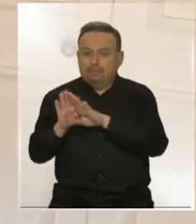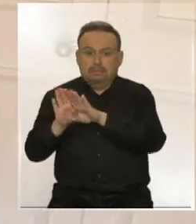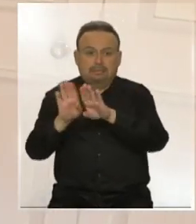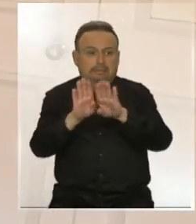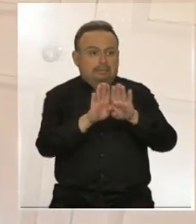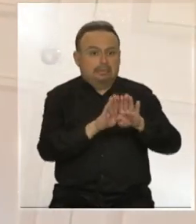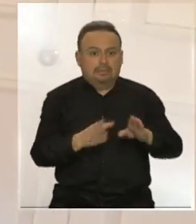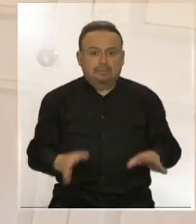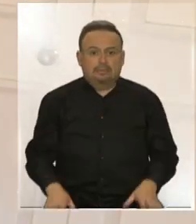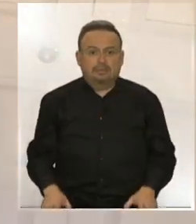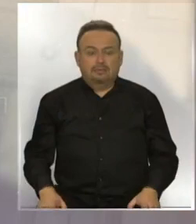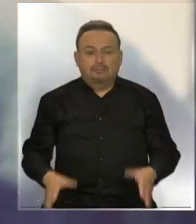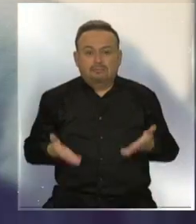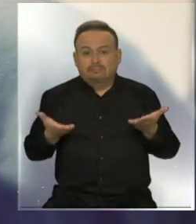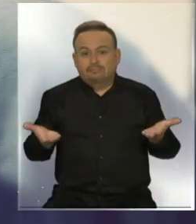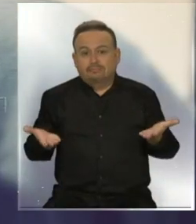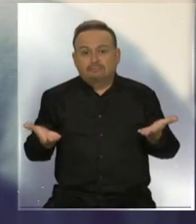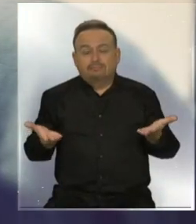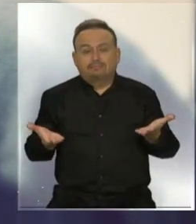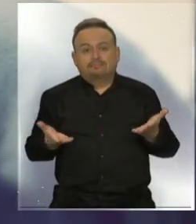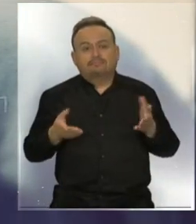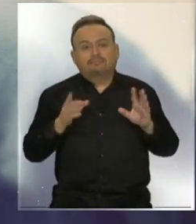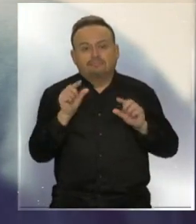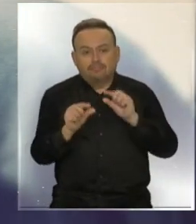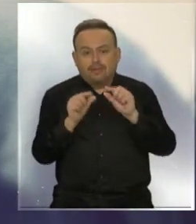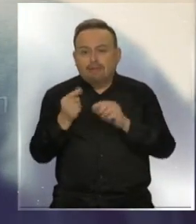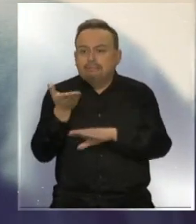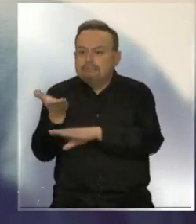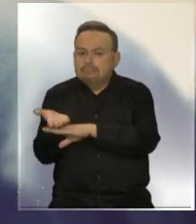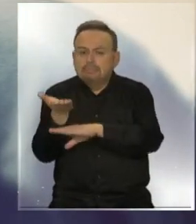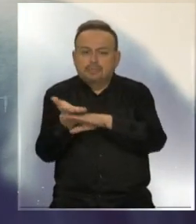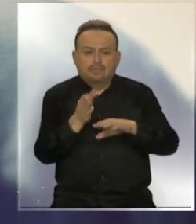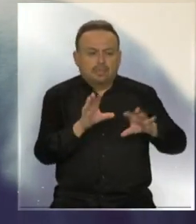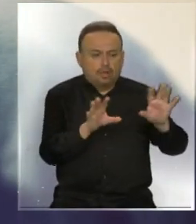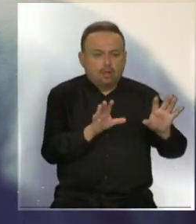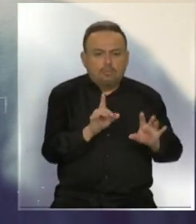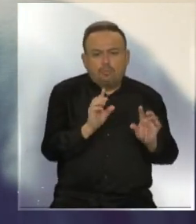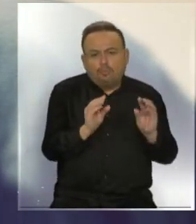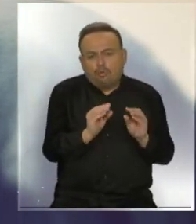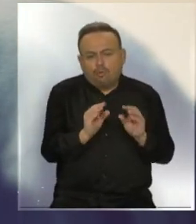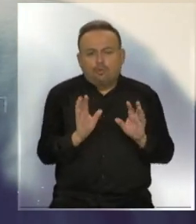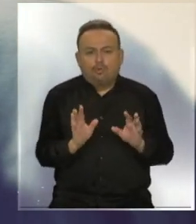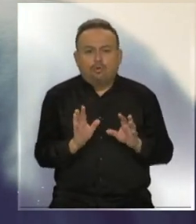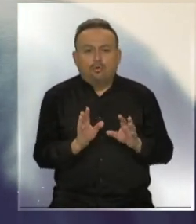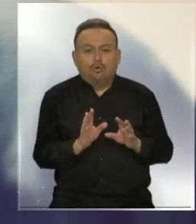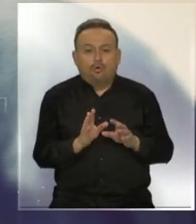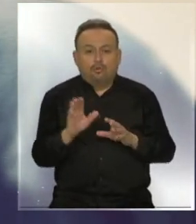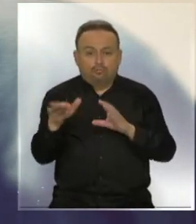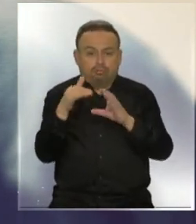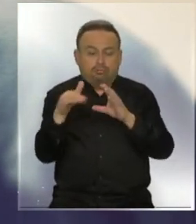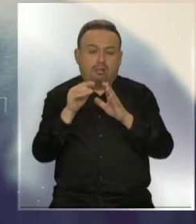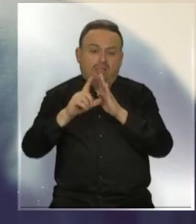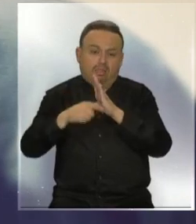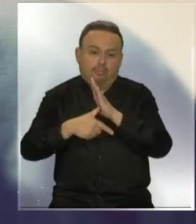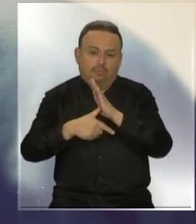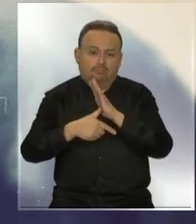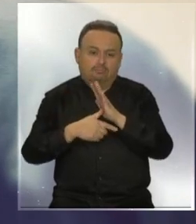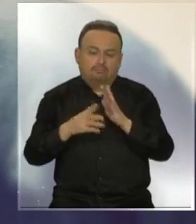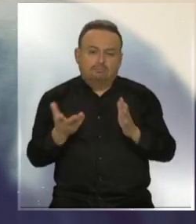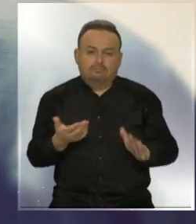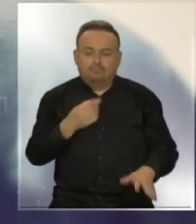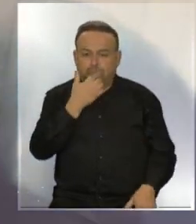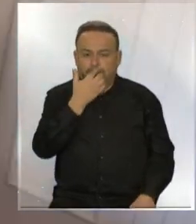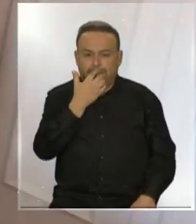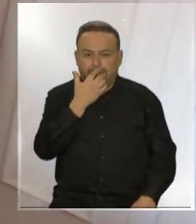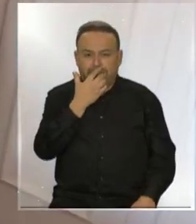todo. Así que hemos ido encargando cosas. Tenemos poquitas cosas todavía porque los despachos también han sido